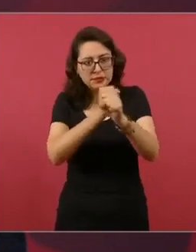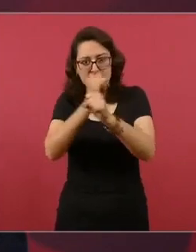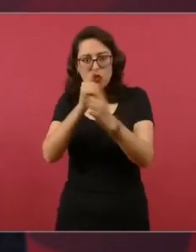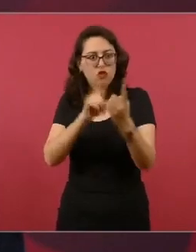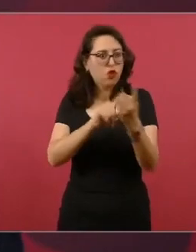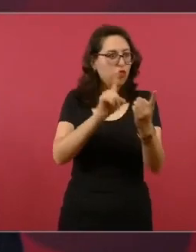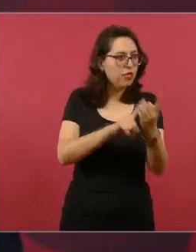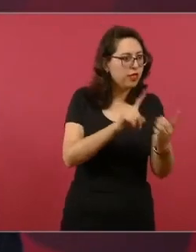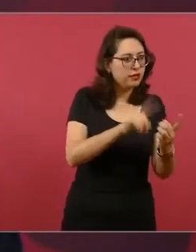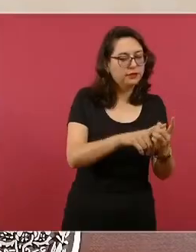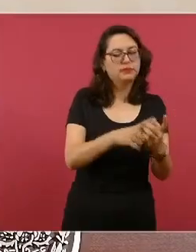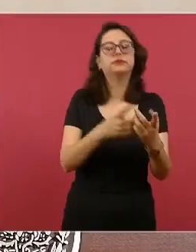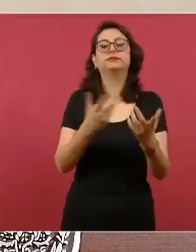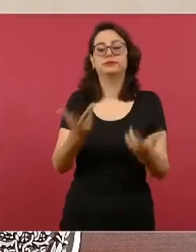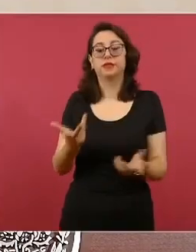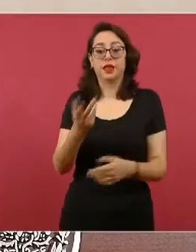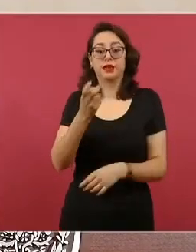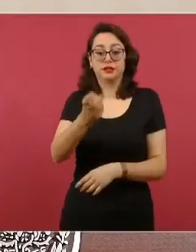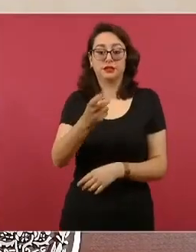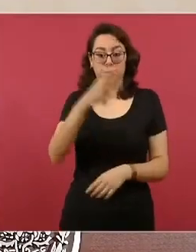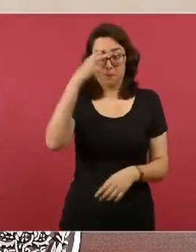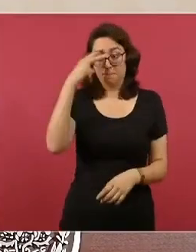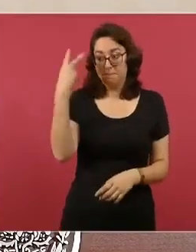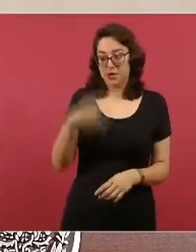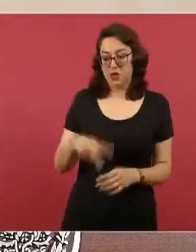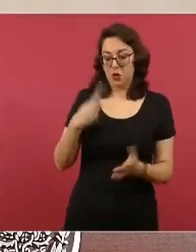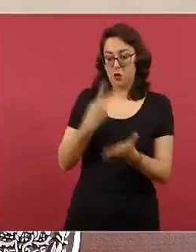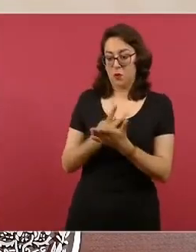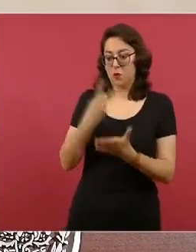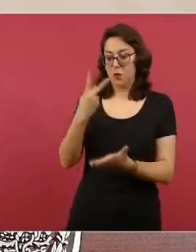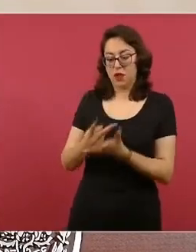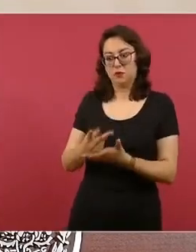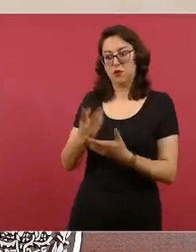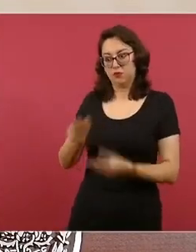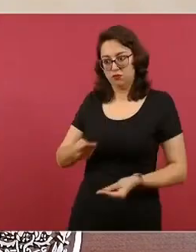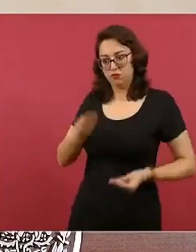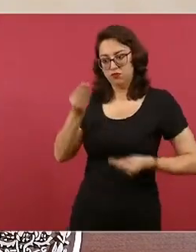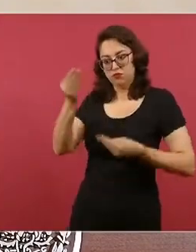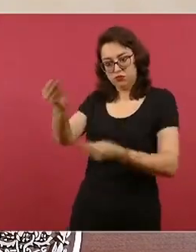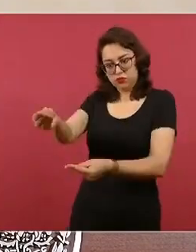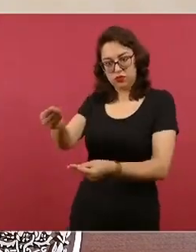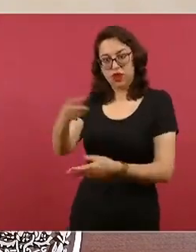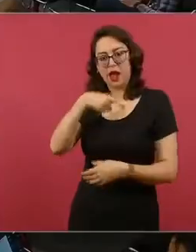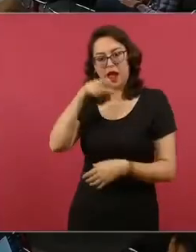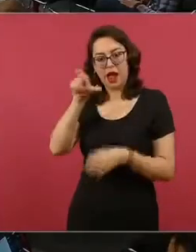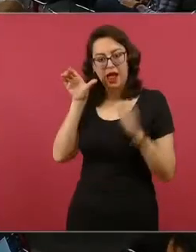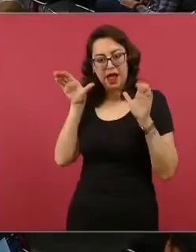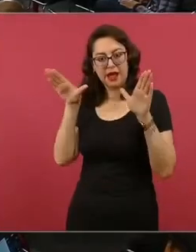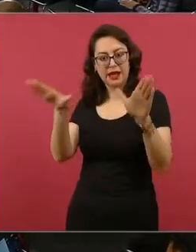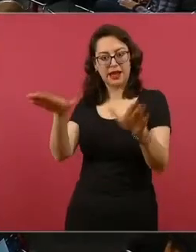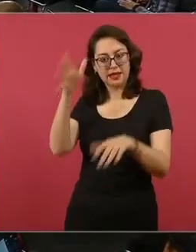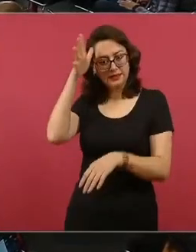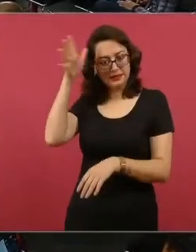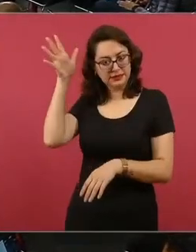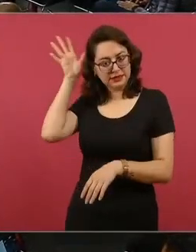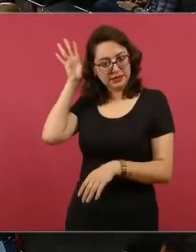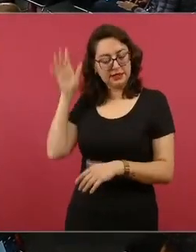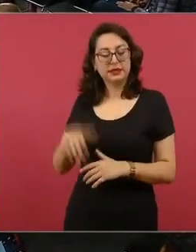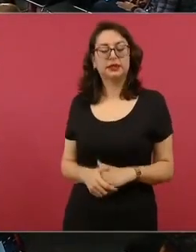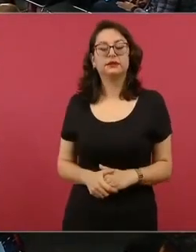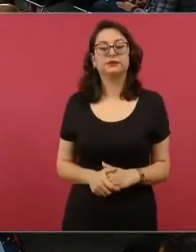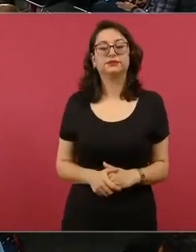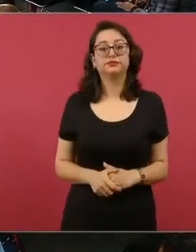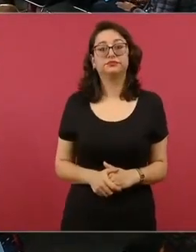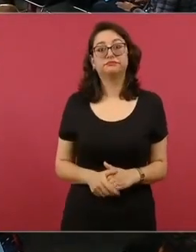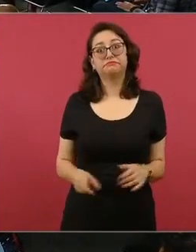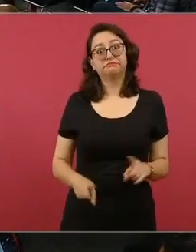porque nos han devuelto muchísimas piezas arqueológicas. Francia tiene una actitud